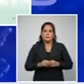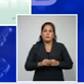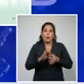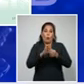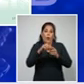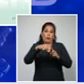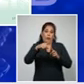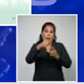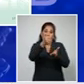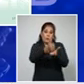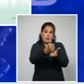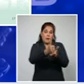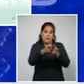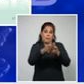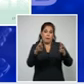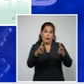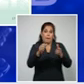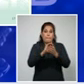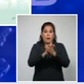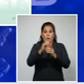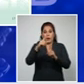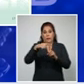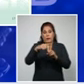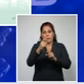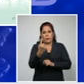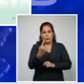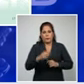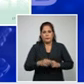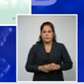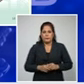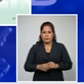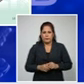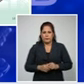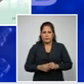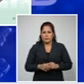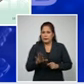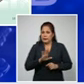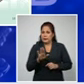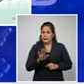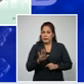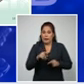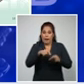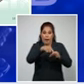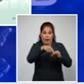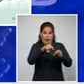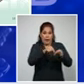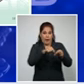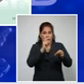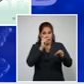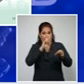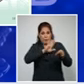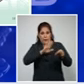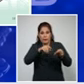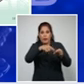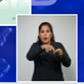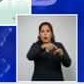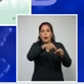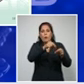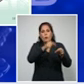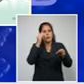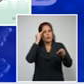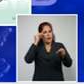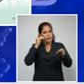10 y Manuel Tames con 1. Y finalmente el municipio especial Isla de la Juventud, no obstante haber